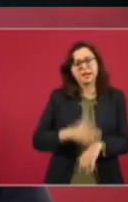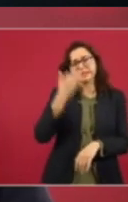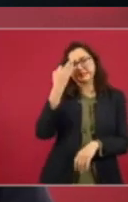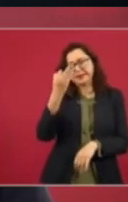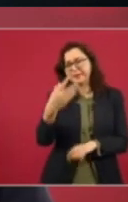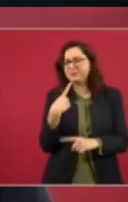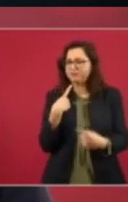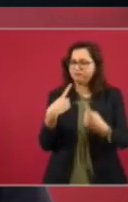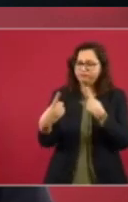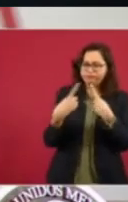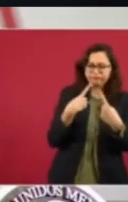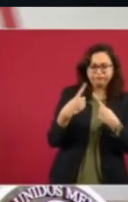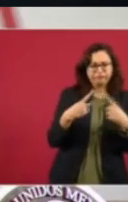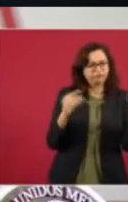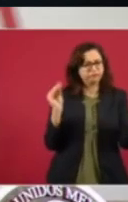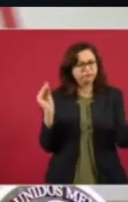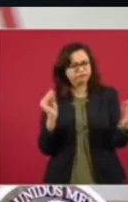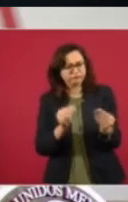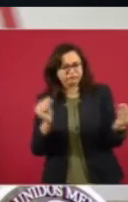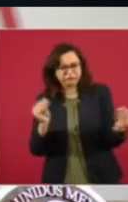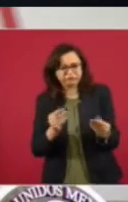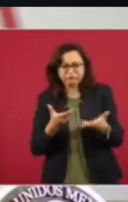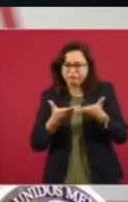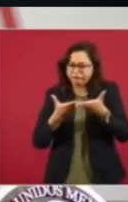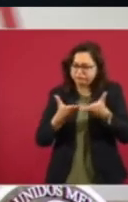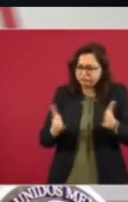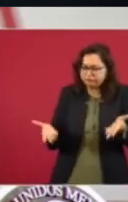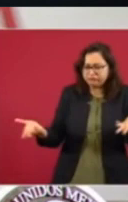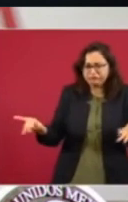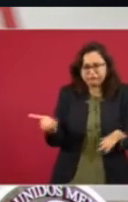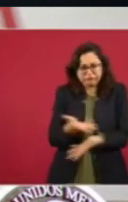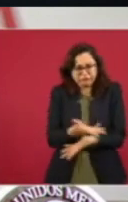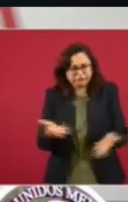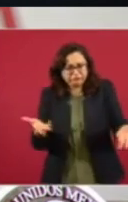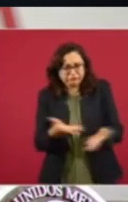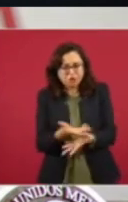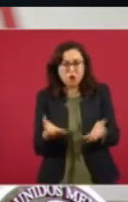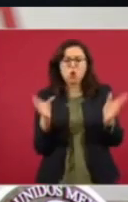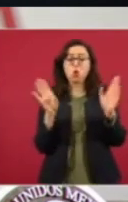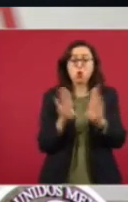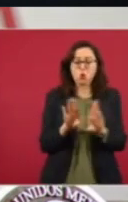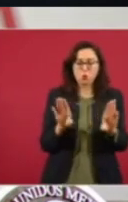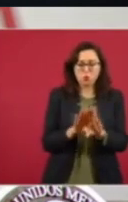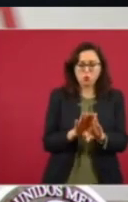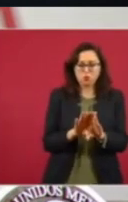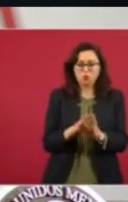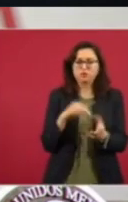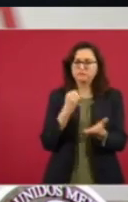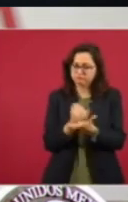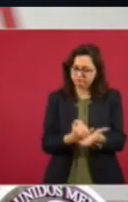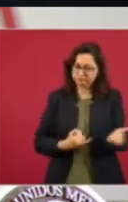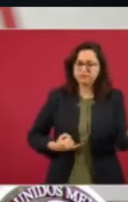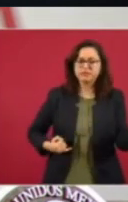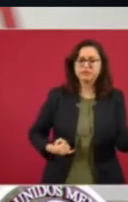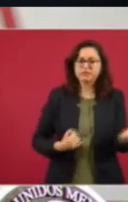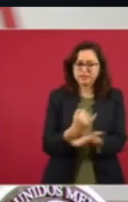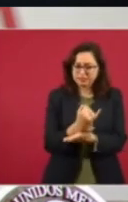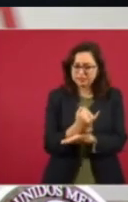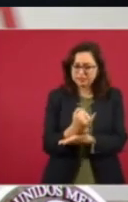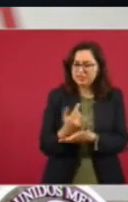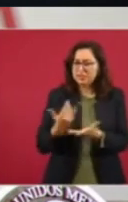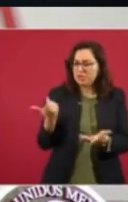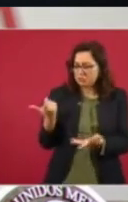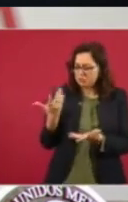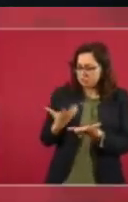suficiente para una discusión abierta entre los sectores para definir un sistema de reparto